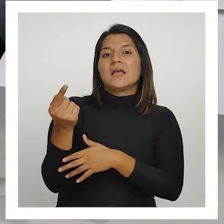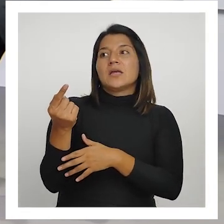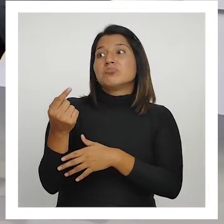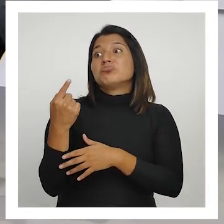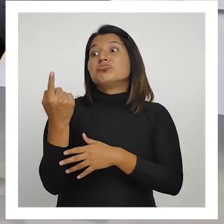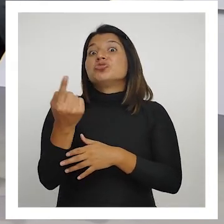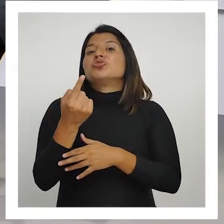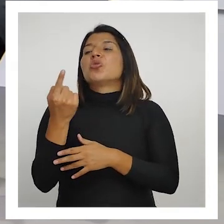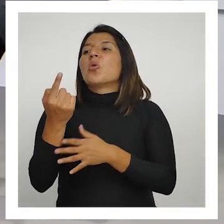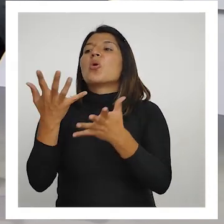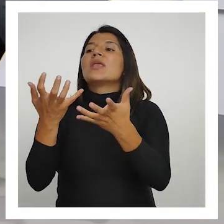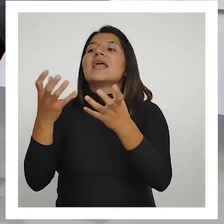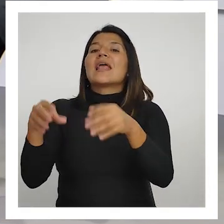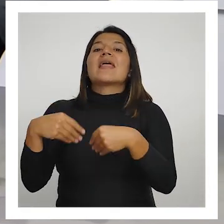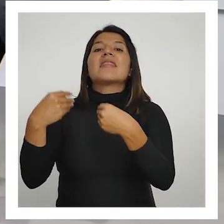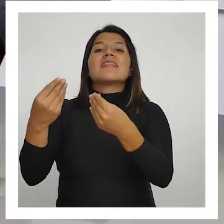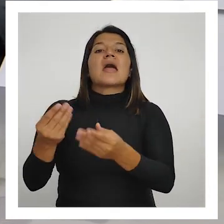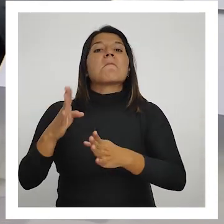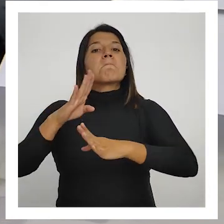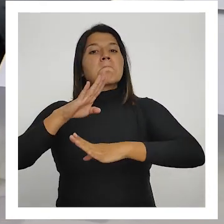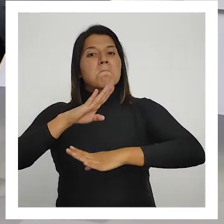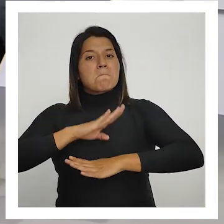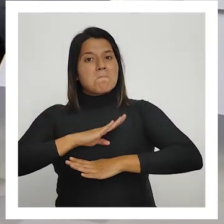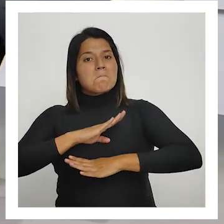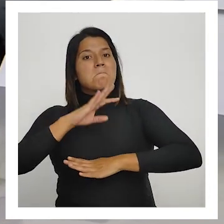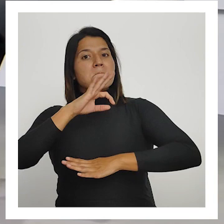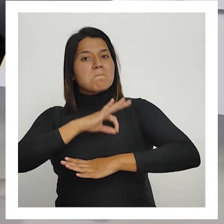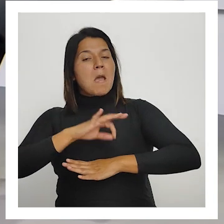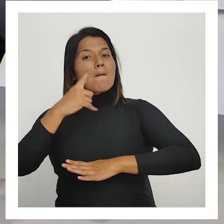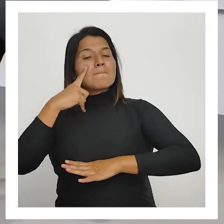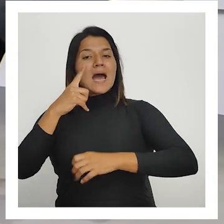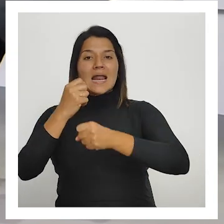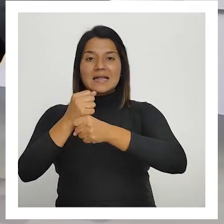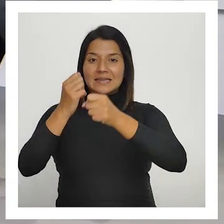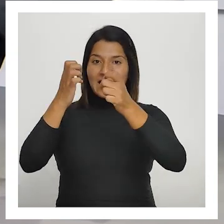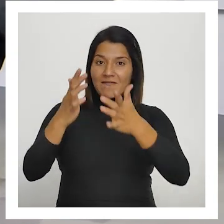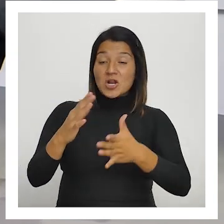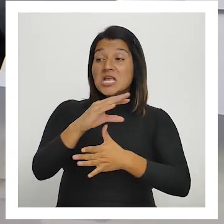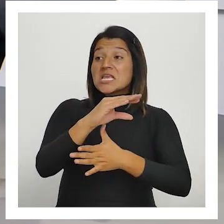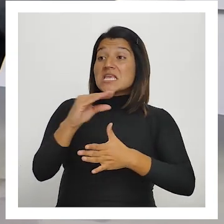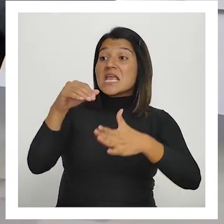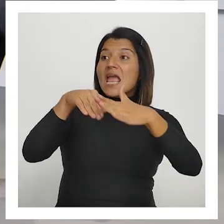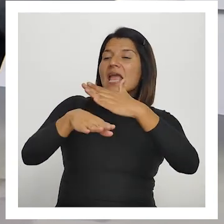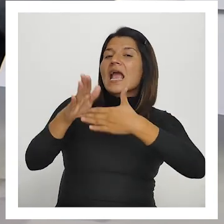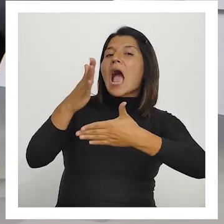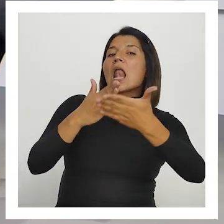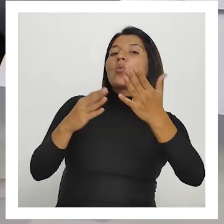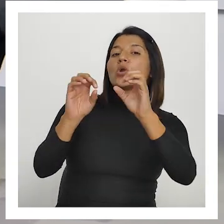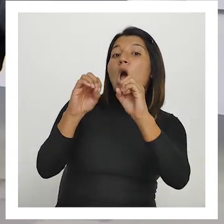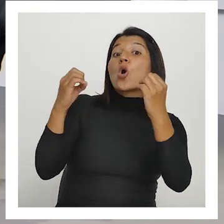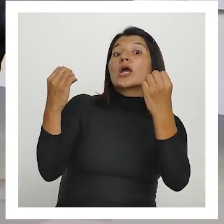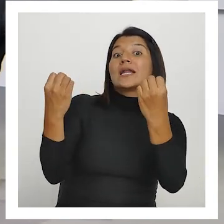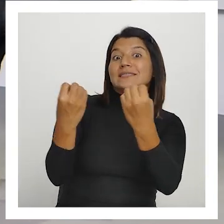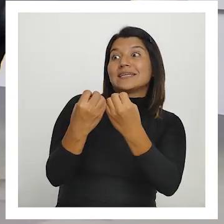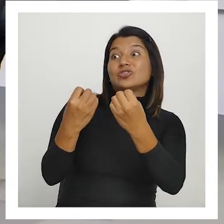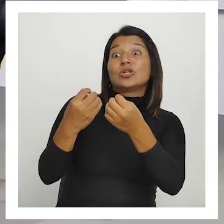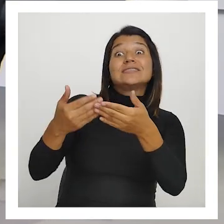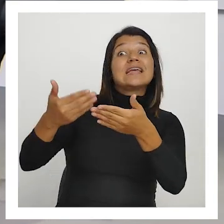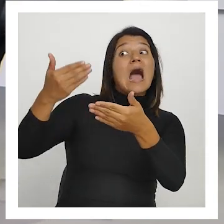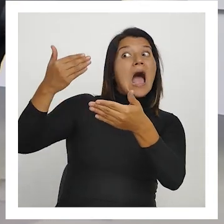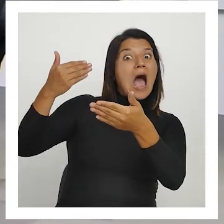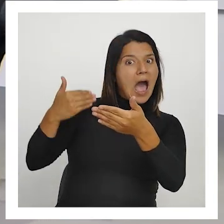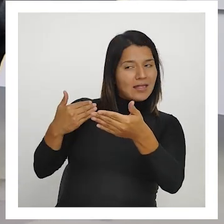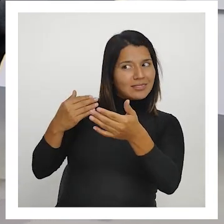el bienestar de los trabajadores, y sí que en algunas organizaciones en el pasado ha habido